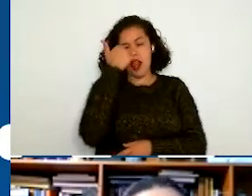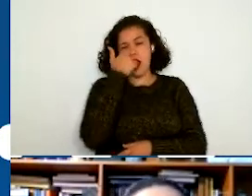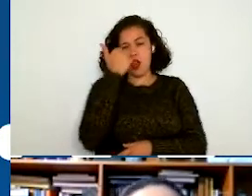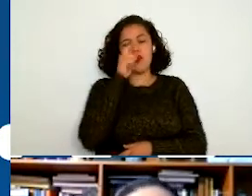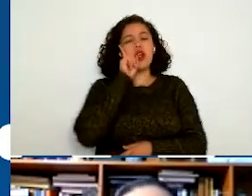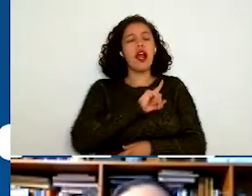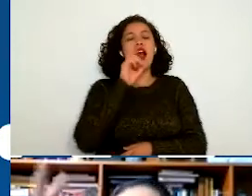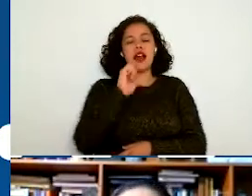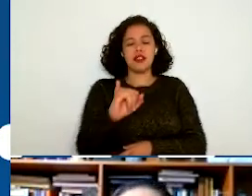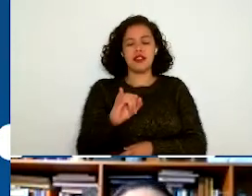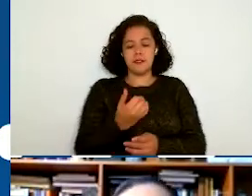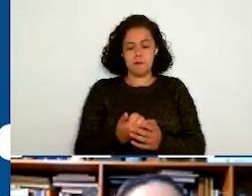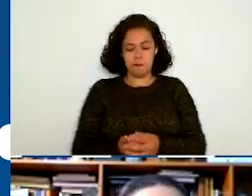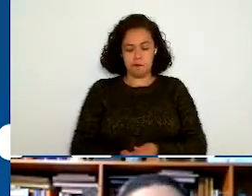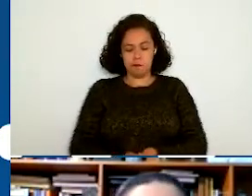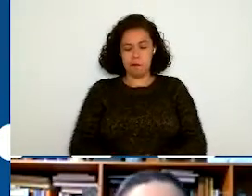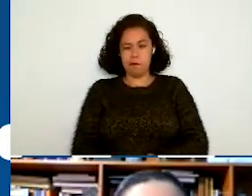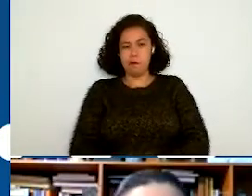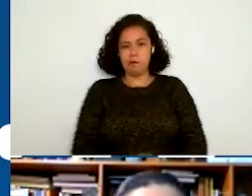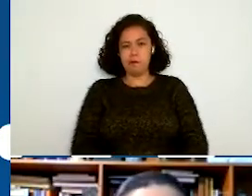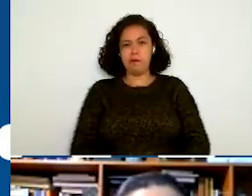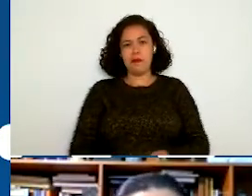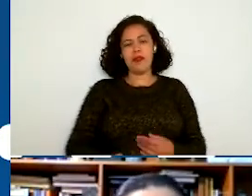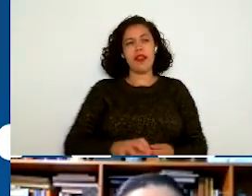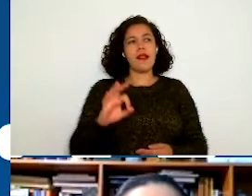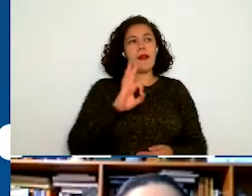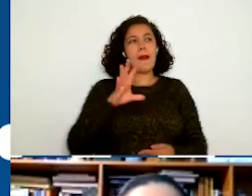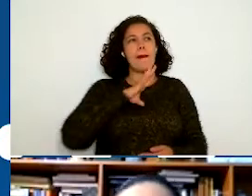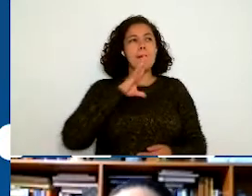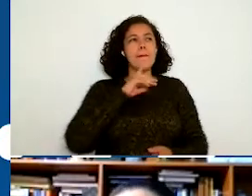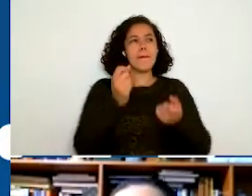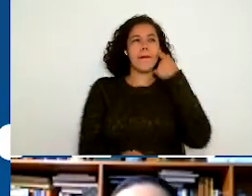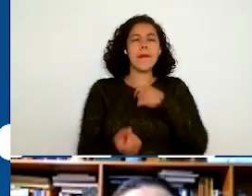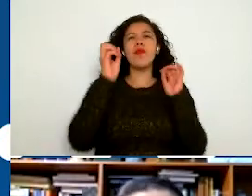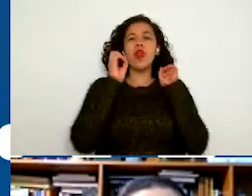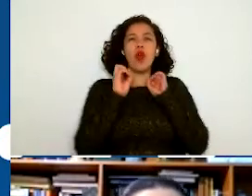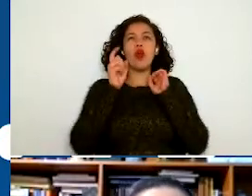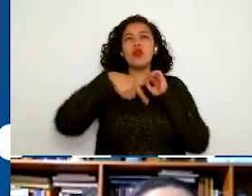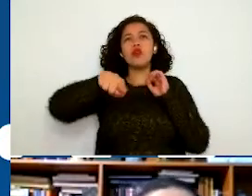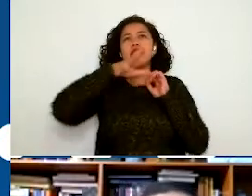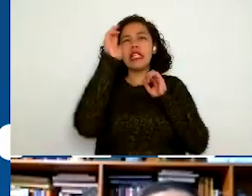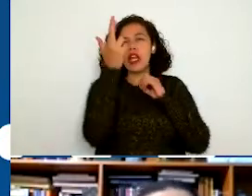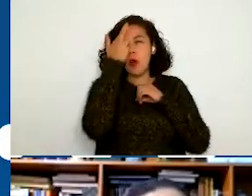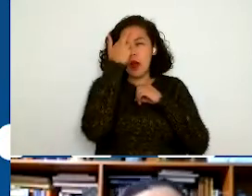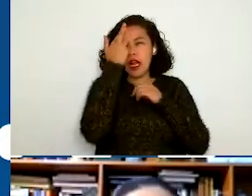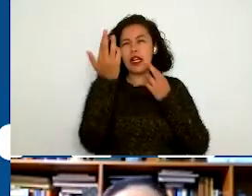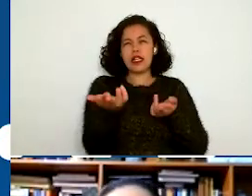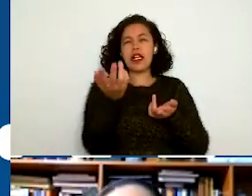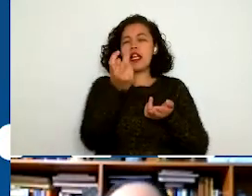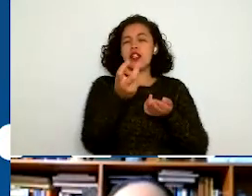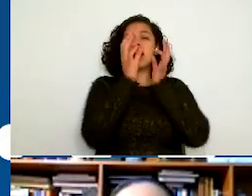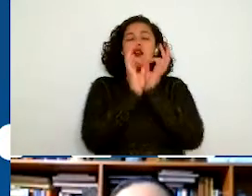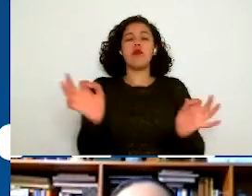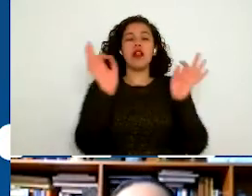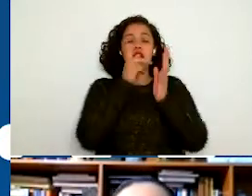así ustedes imaginen algunos que a ustedes a lo mejor les ha tocado vivir, ¿no? O que ustedes recuerden. Y por eso es tan importante que